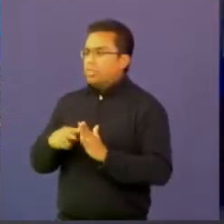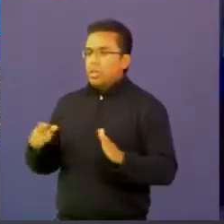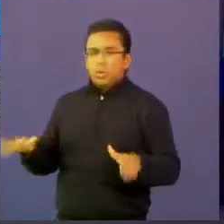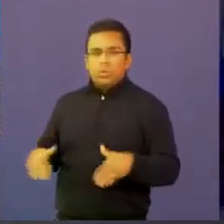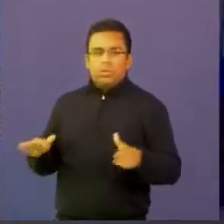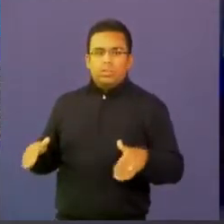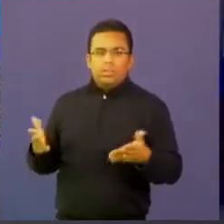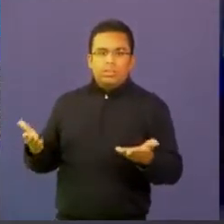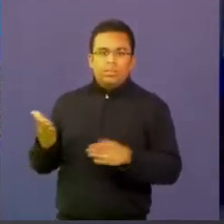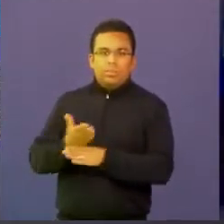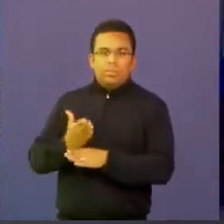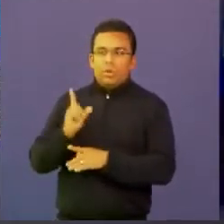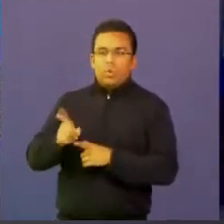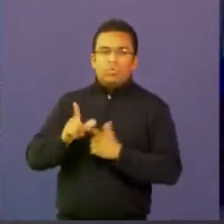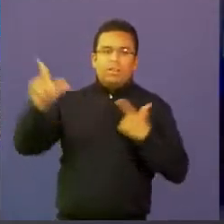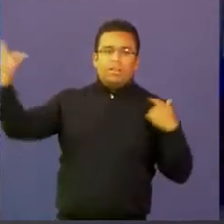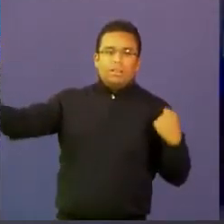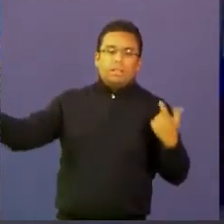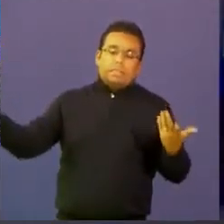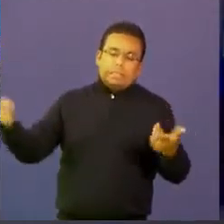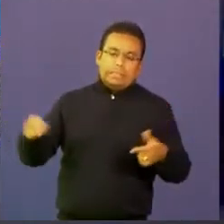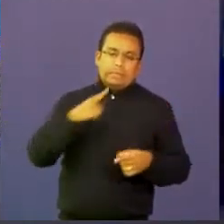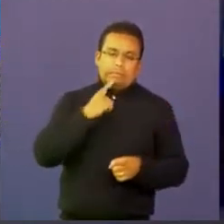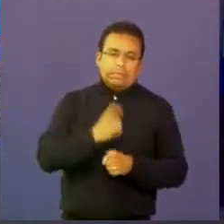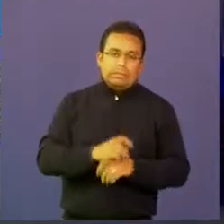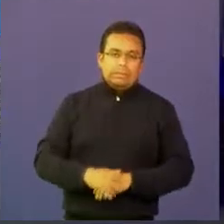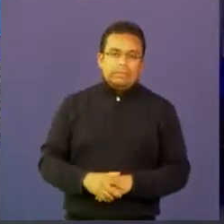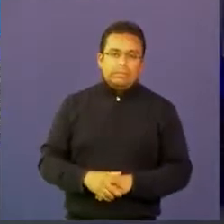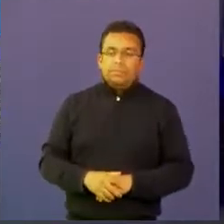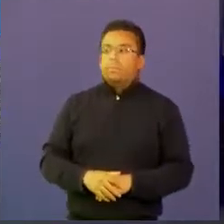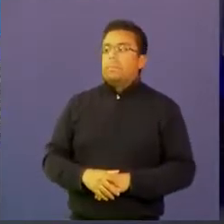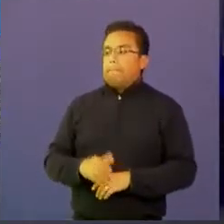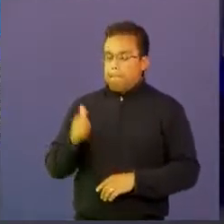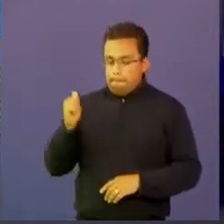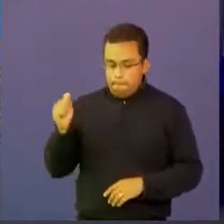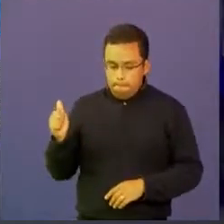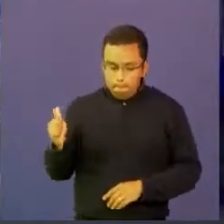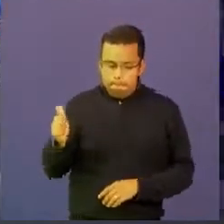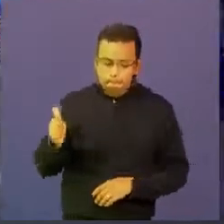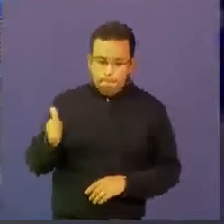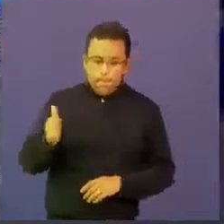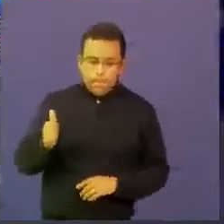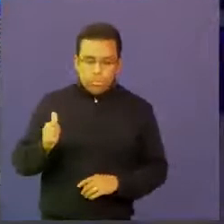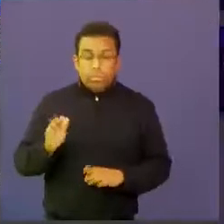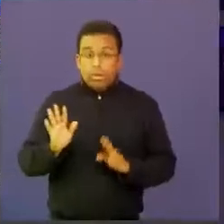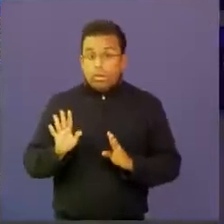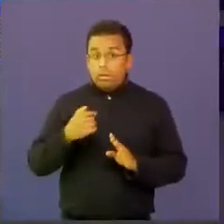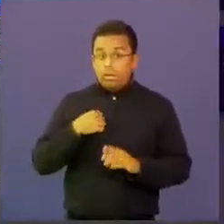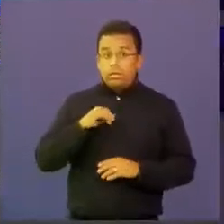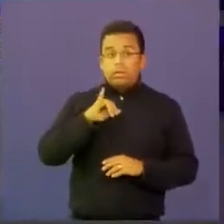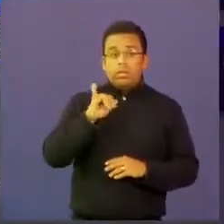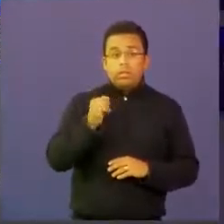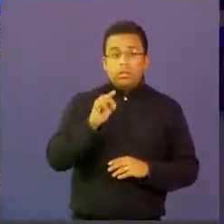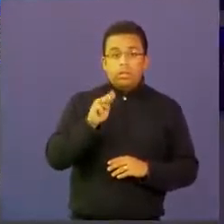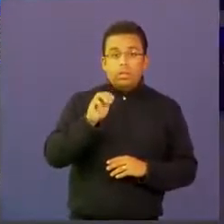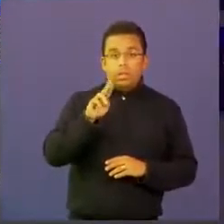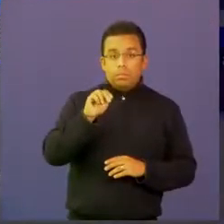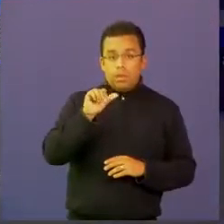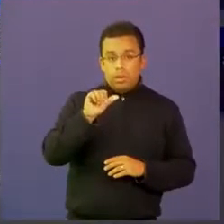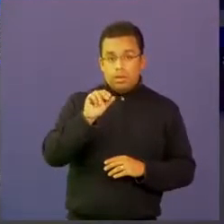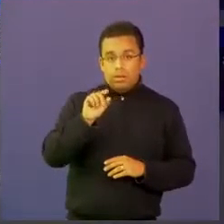de pronto eso vuelve el tema difícil también perfecto Mateo esta pregunta de pronto nos ayuda desde Argentina